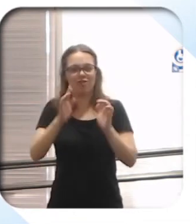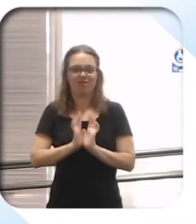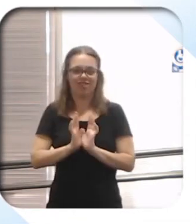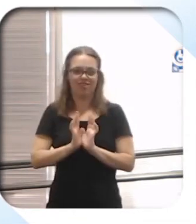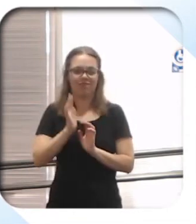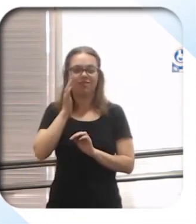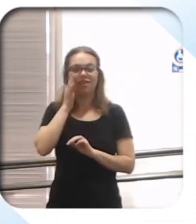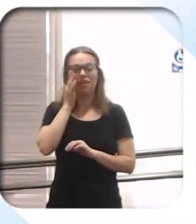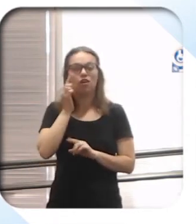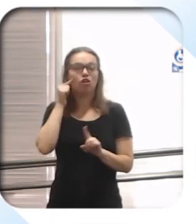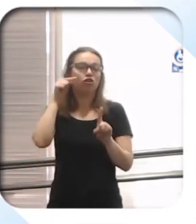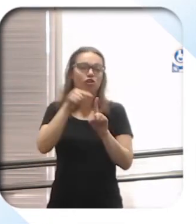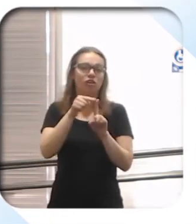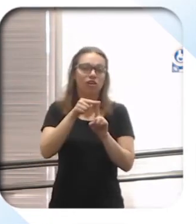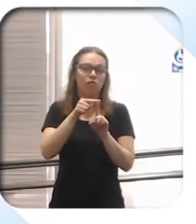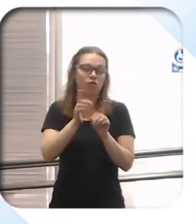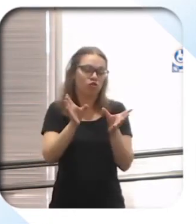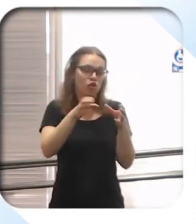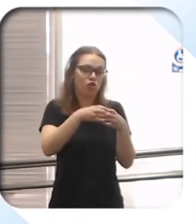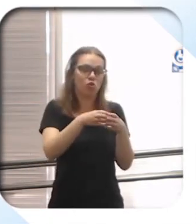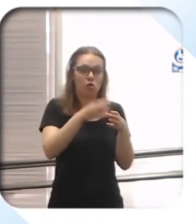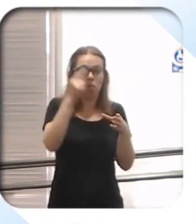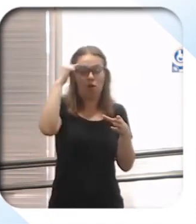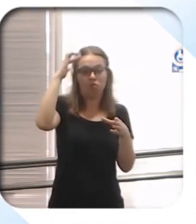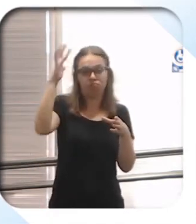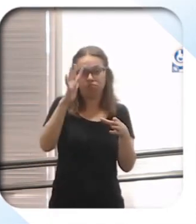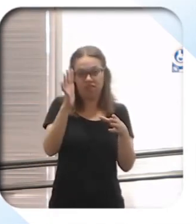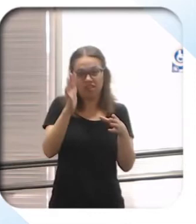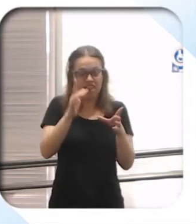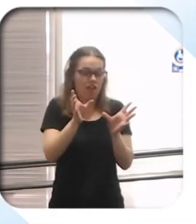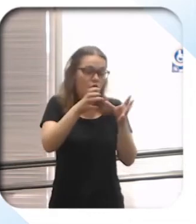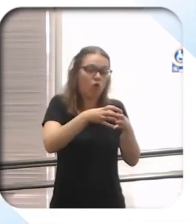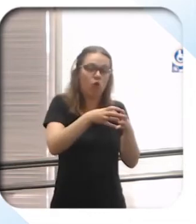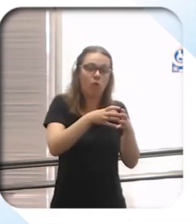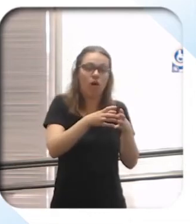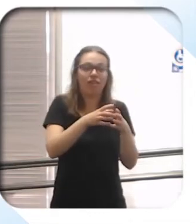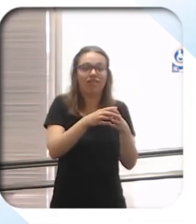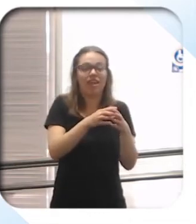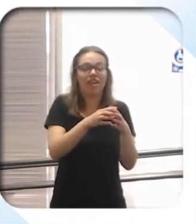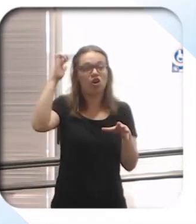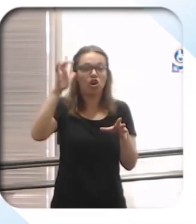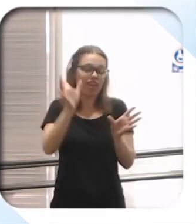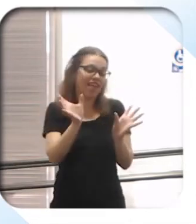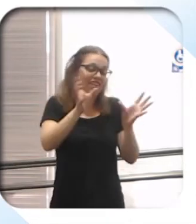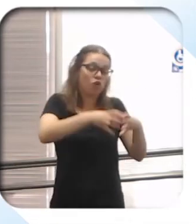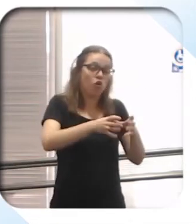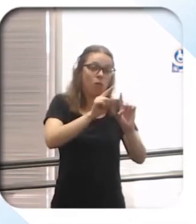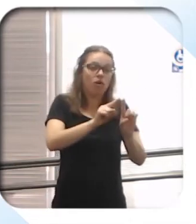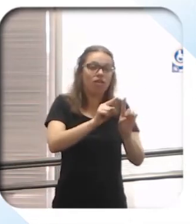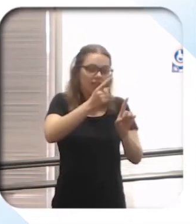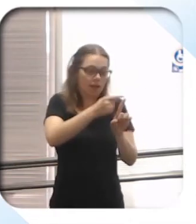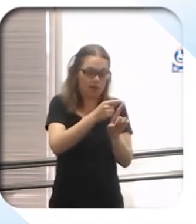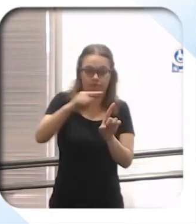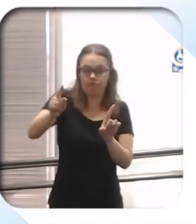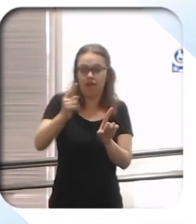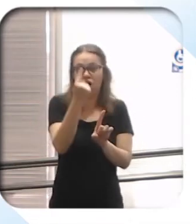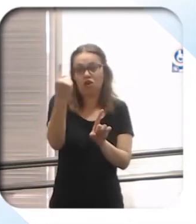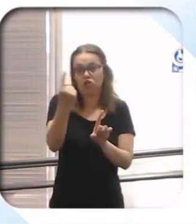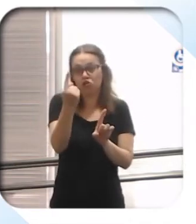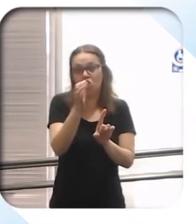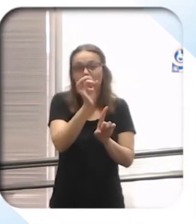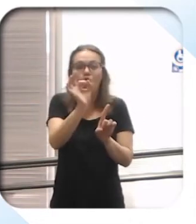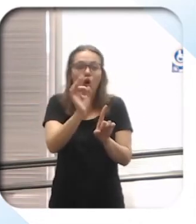Los objetivos, bueno, es un grupo terapéutico, terapia grupal. También de allí se deriva la terapia individual y familiar a